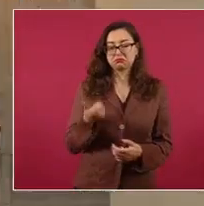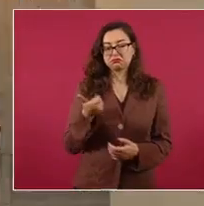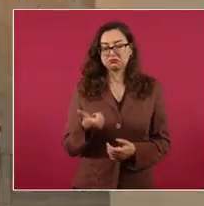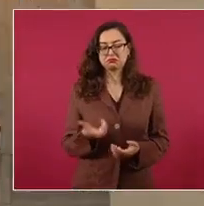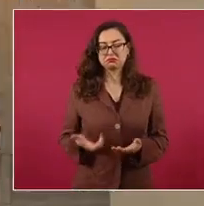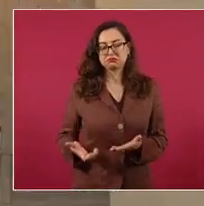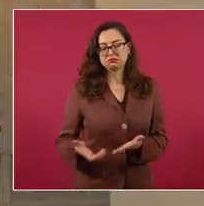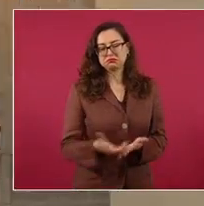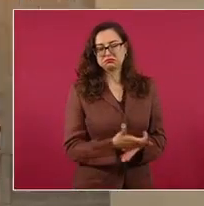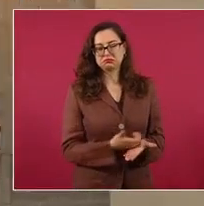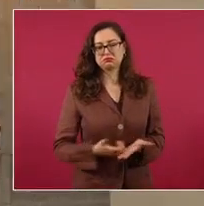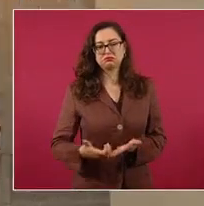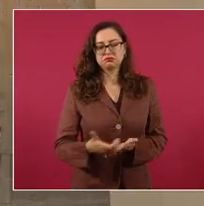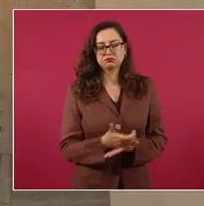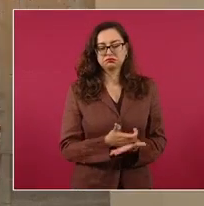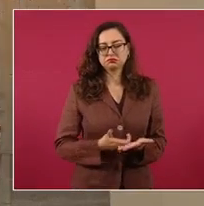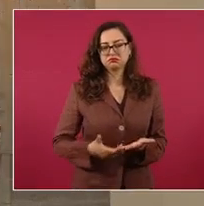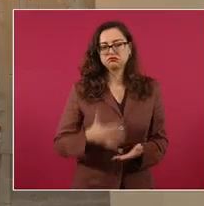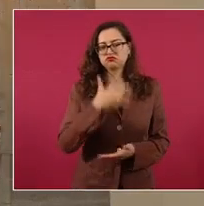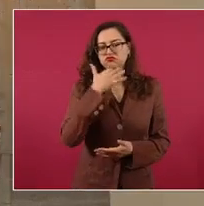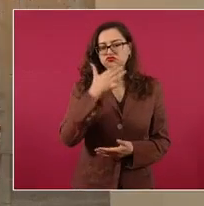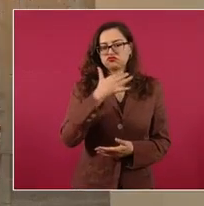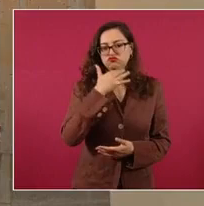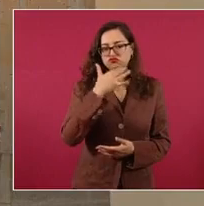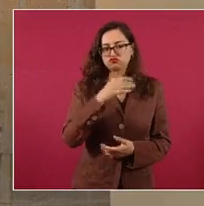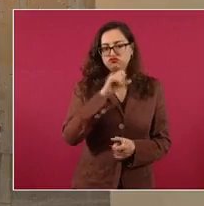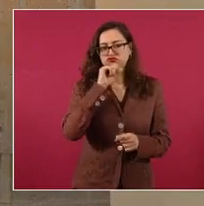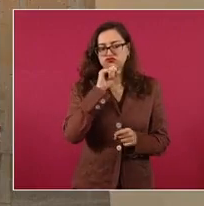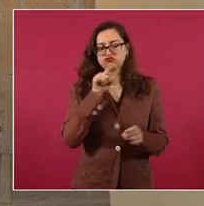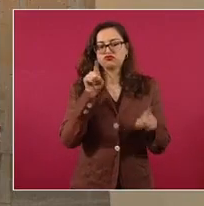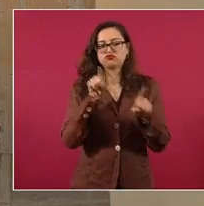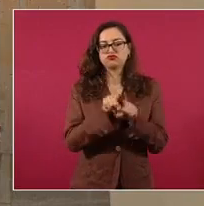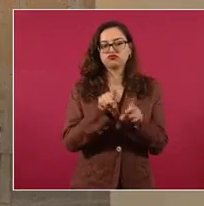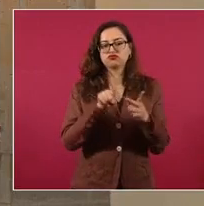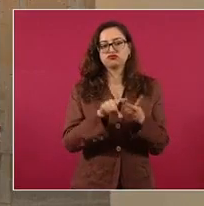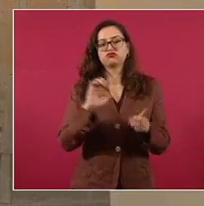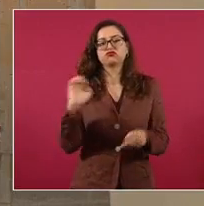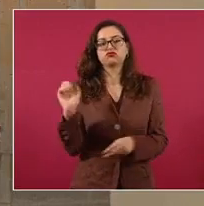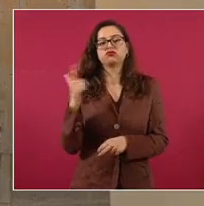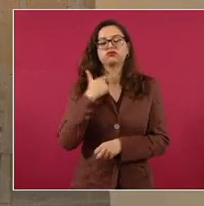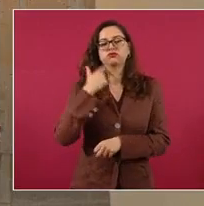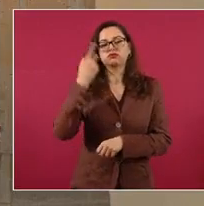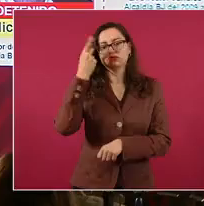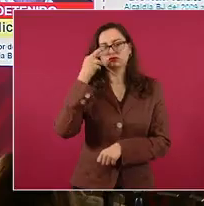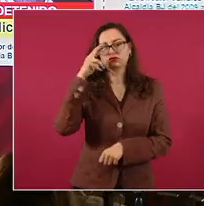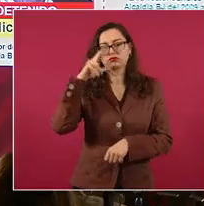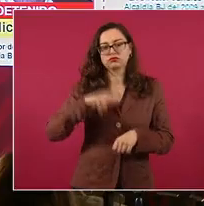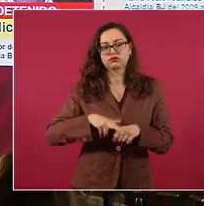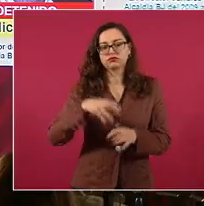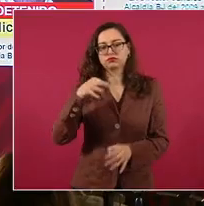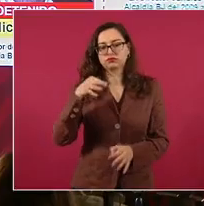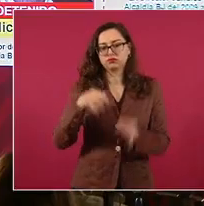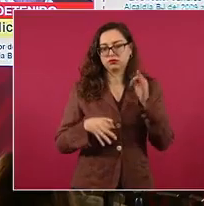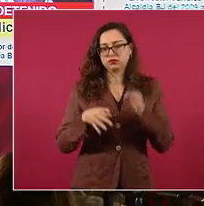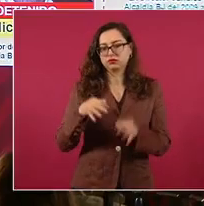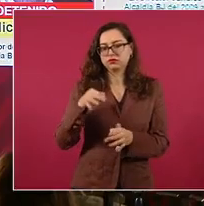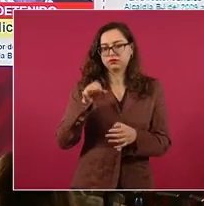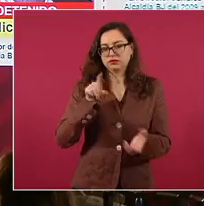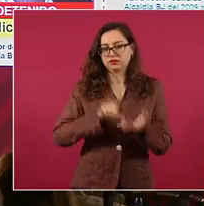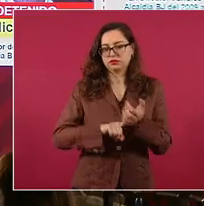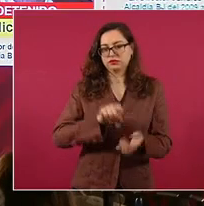otros, y previamente había sido detenido el exdirector jurídico de esta